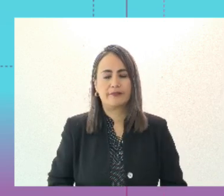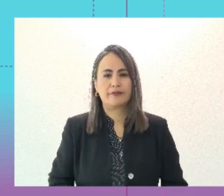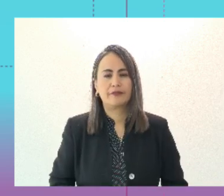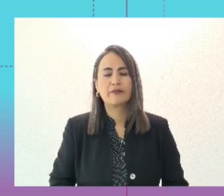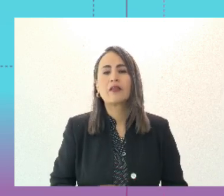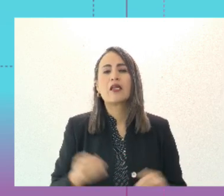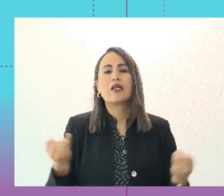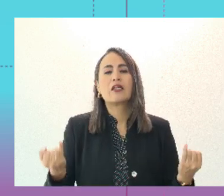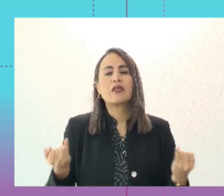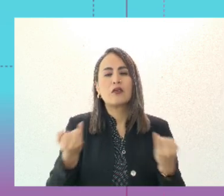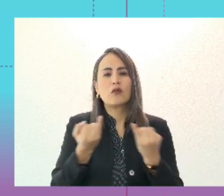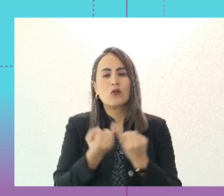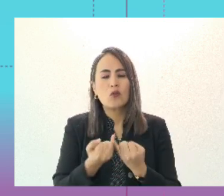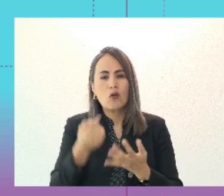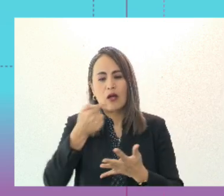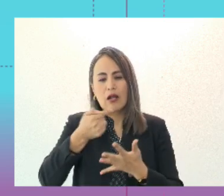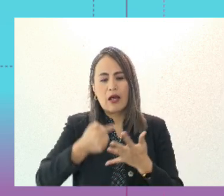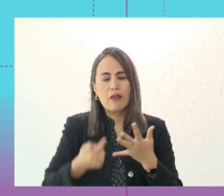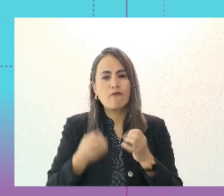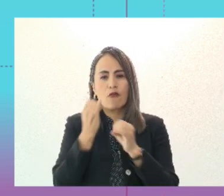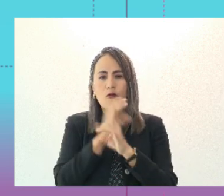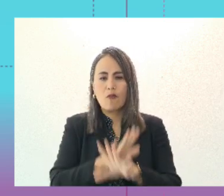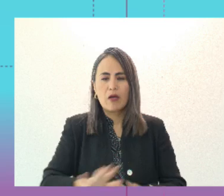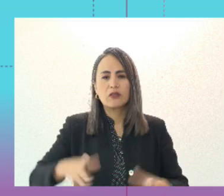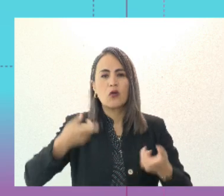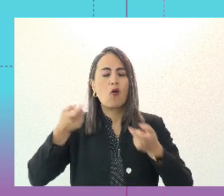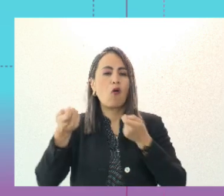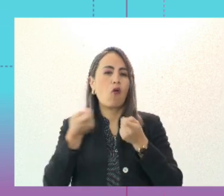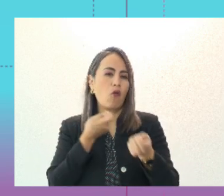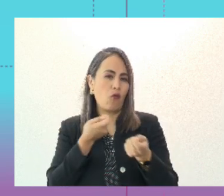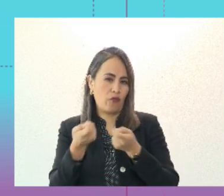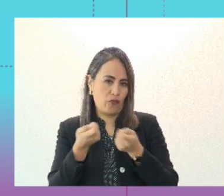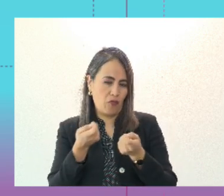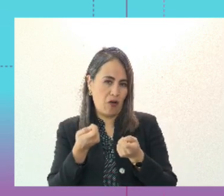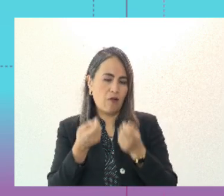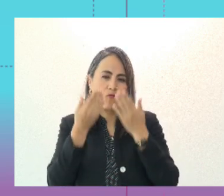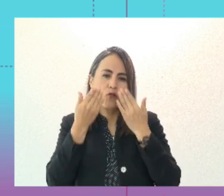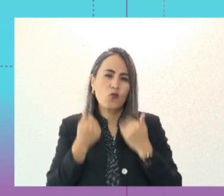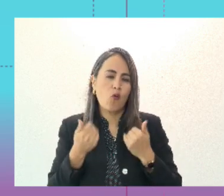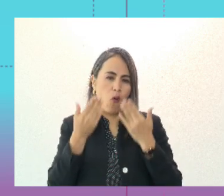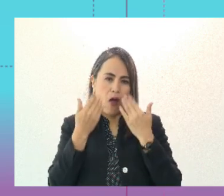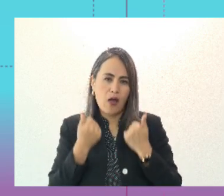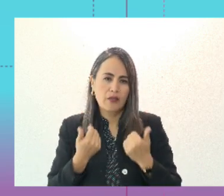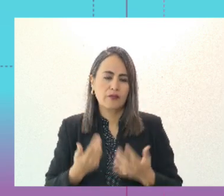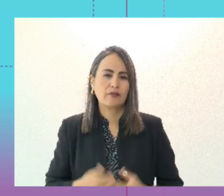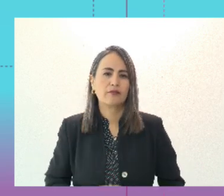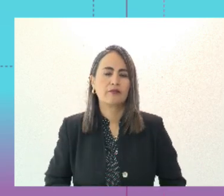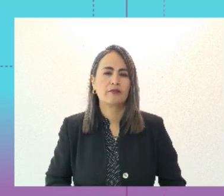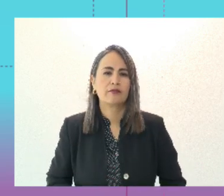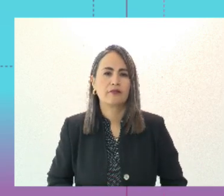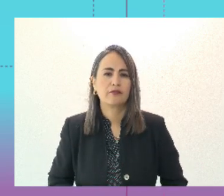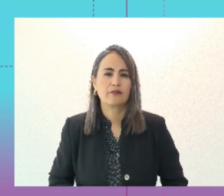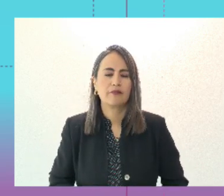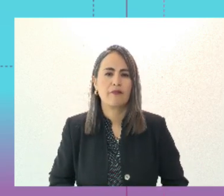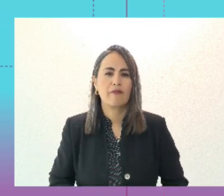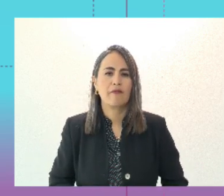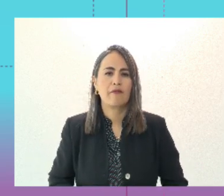prácticas para la generación y para el manejo de la información, pues nos estarían favoreciendo en tener